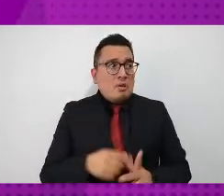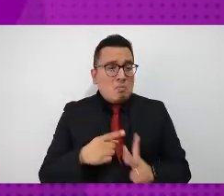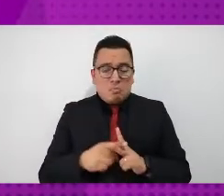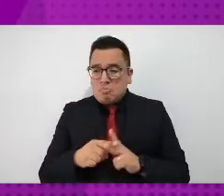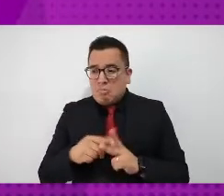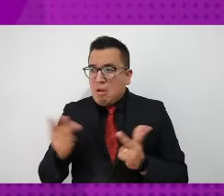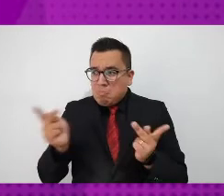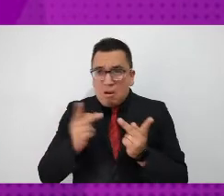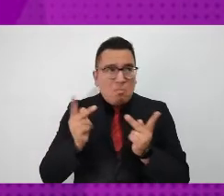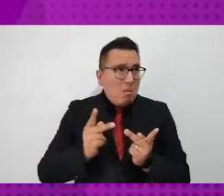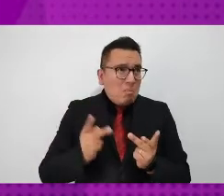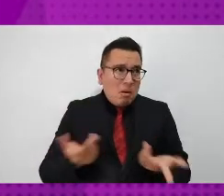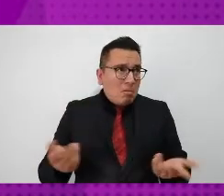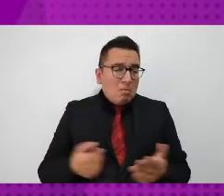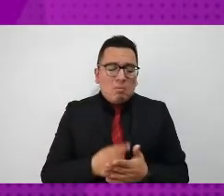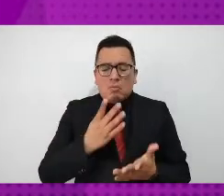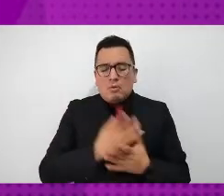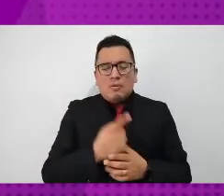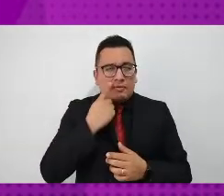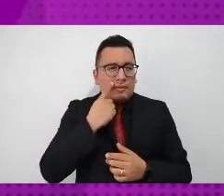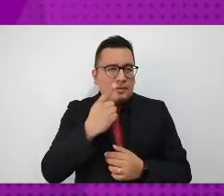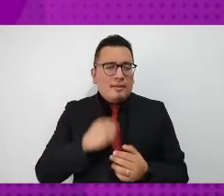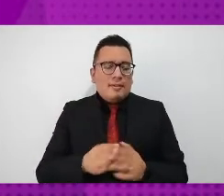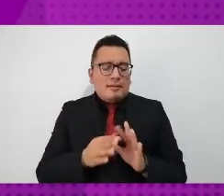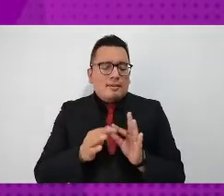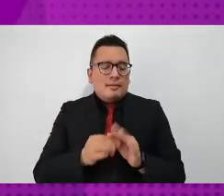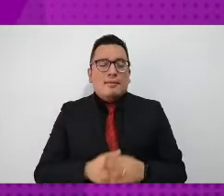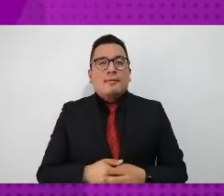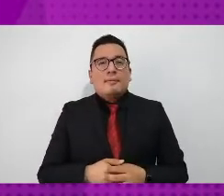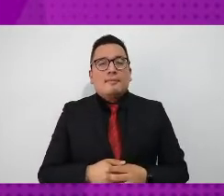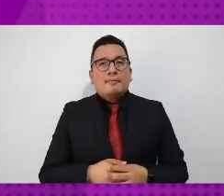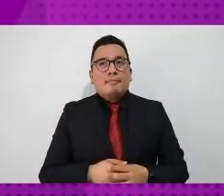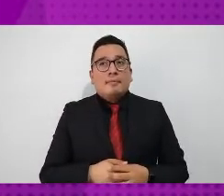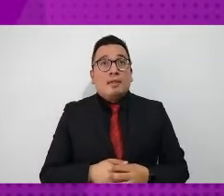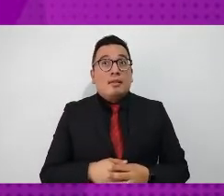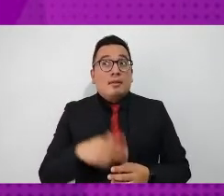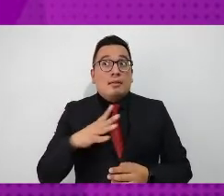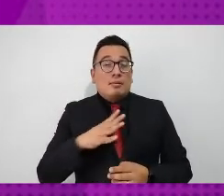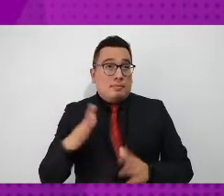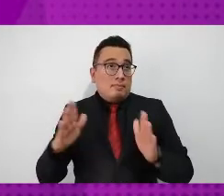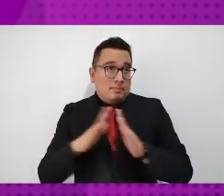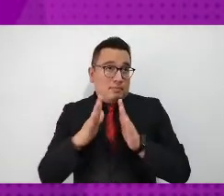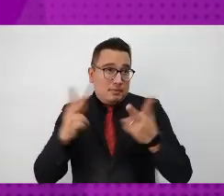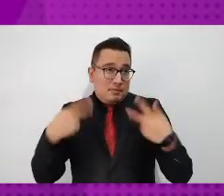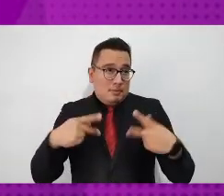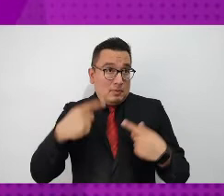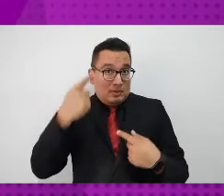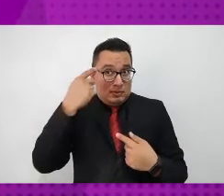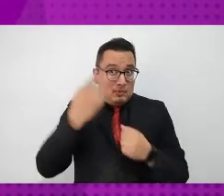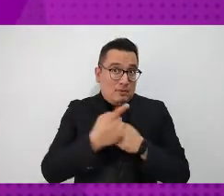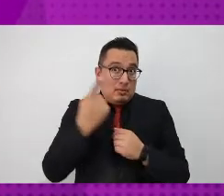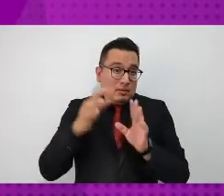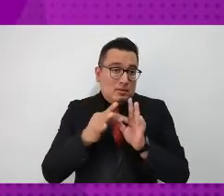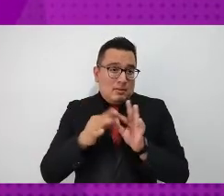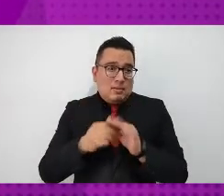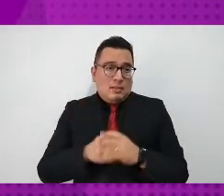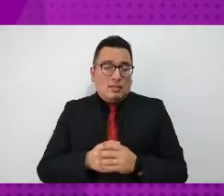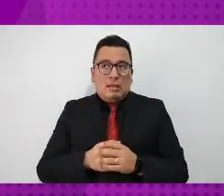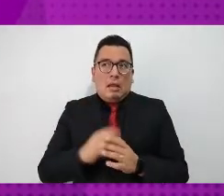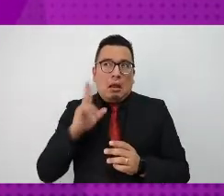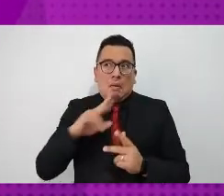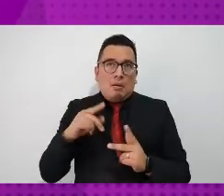similares es más nada más solamente voy a comentar el caso de la participación ciudadana para no tocar el tema de los